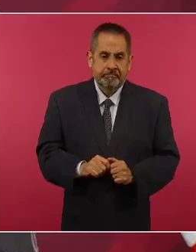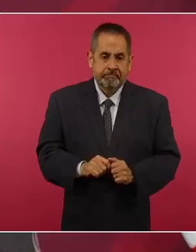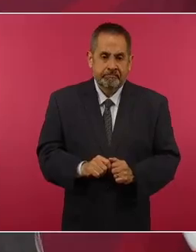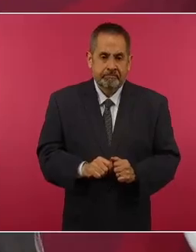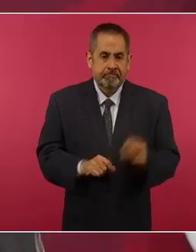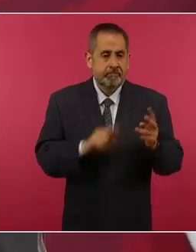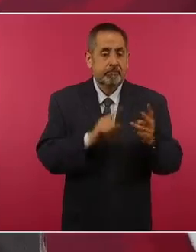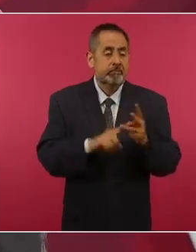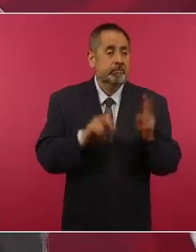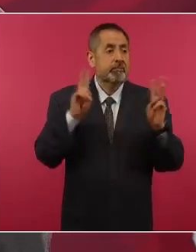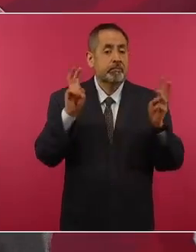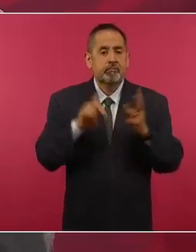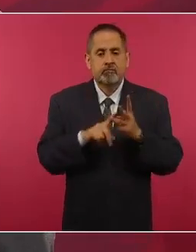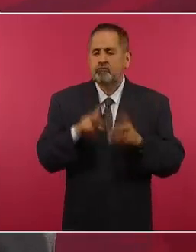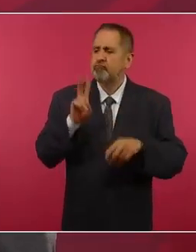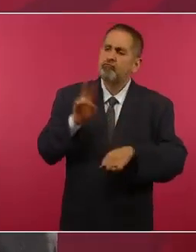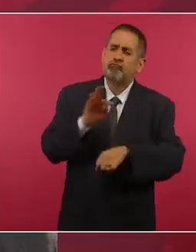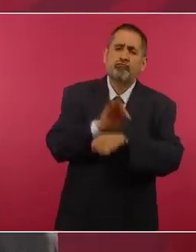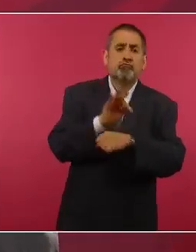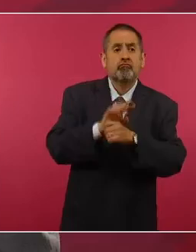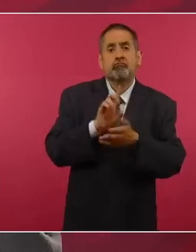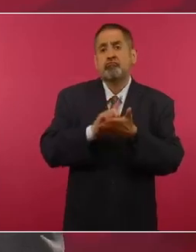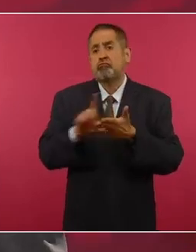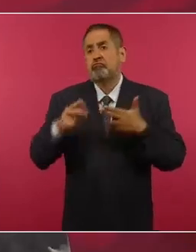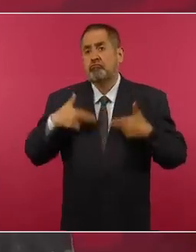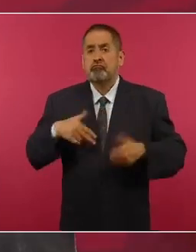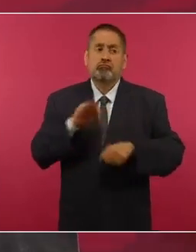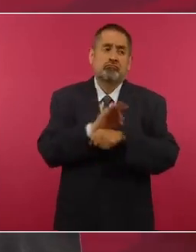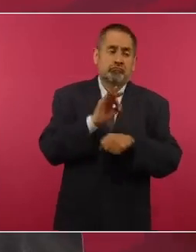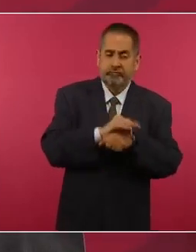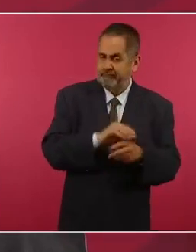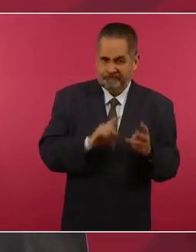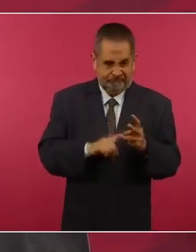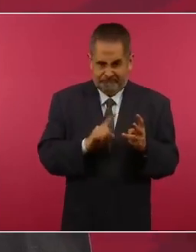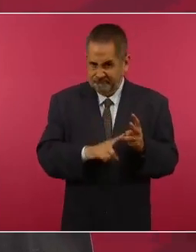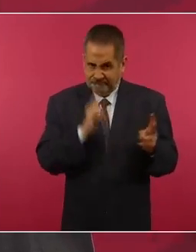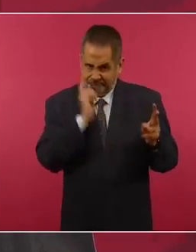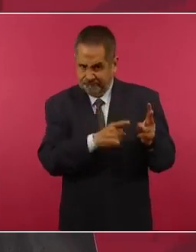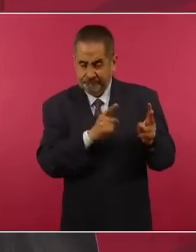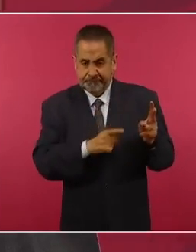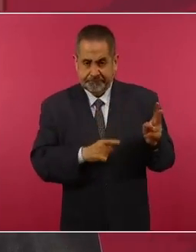los pseudo defensores de derechos humanos,